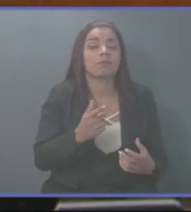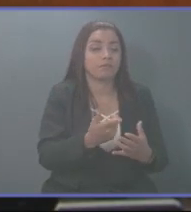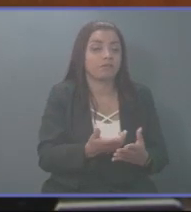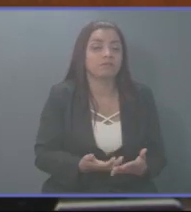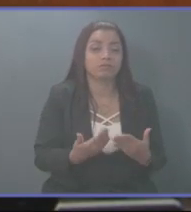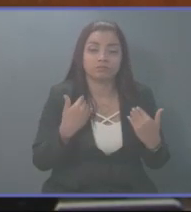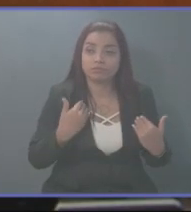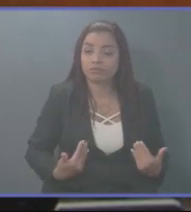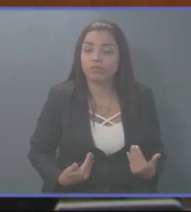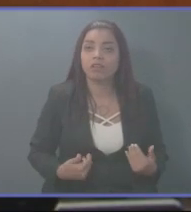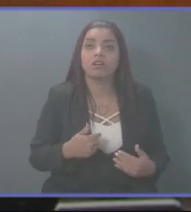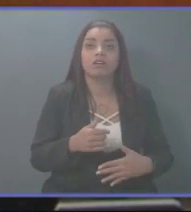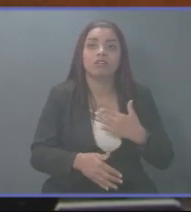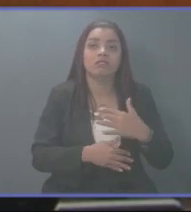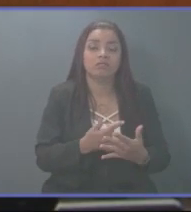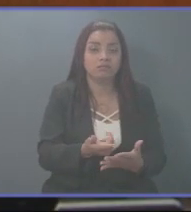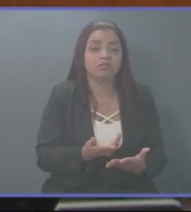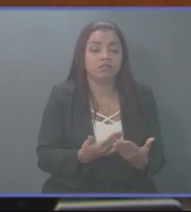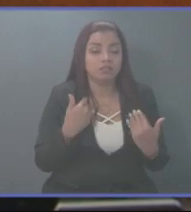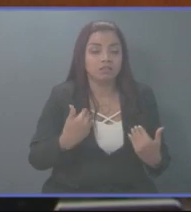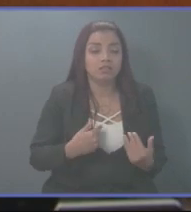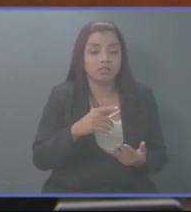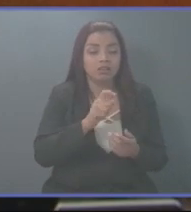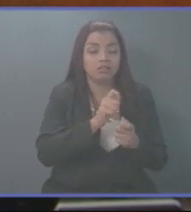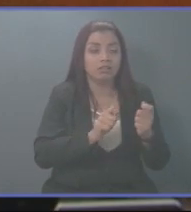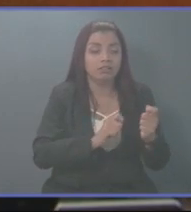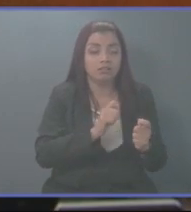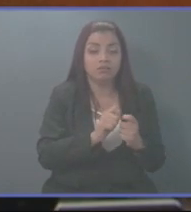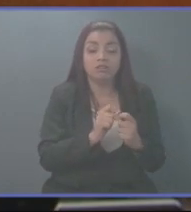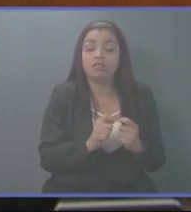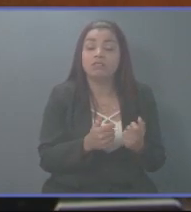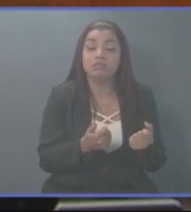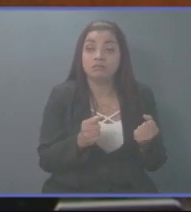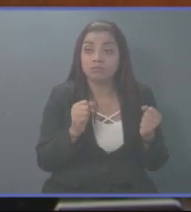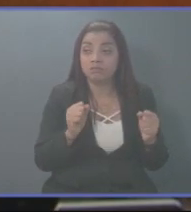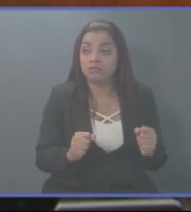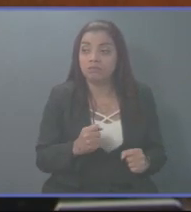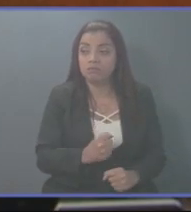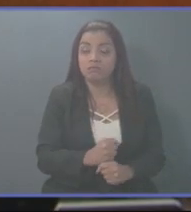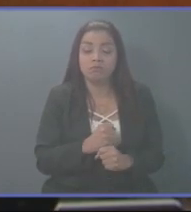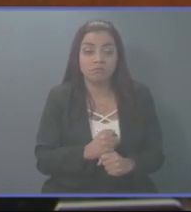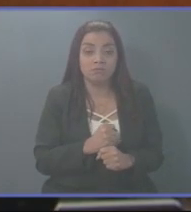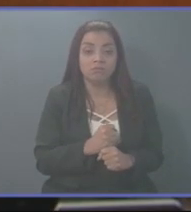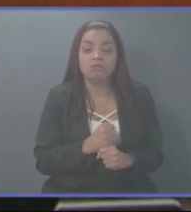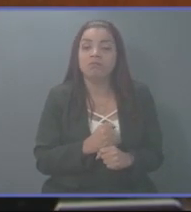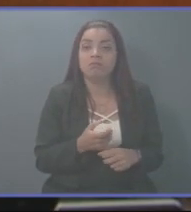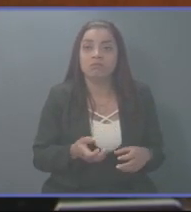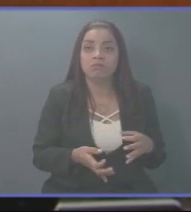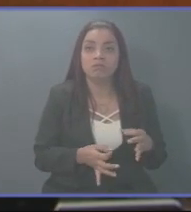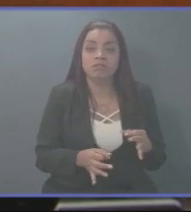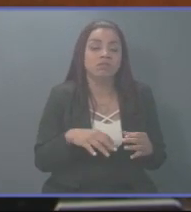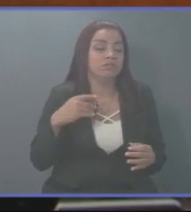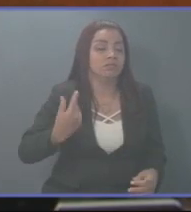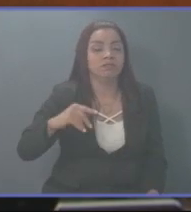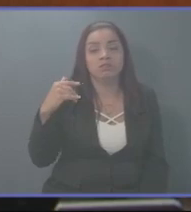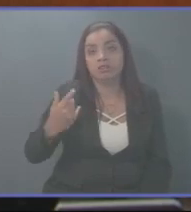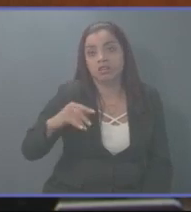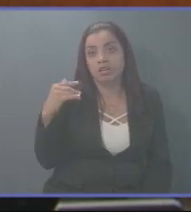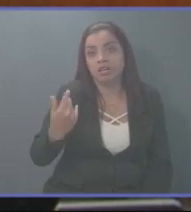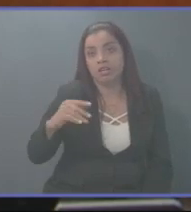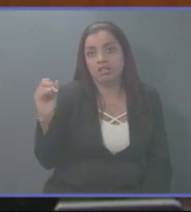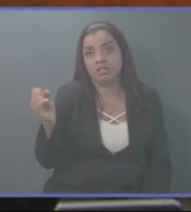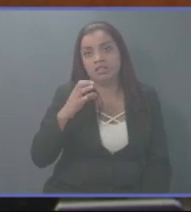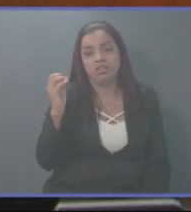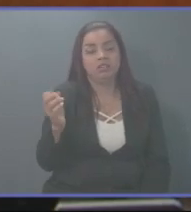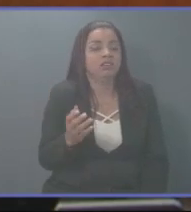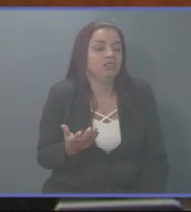derechos un catálogo de derechos específicos que deban ser garantizados de manera urgente y